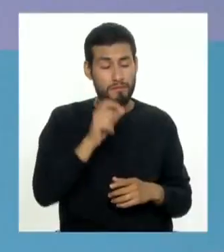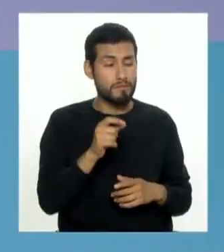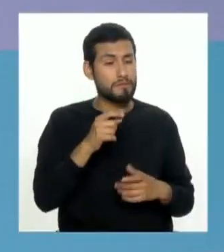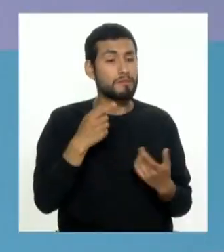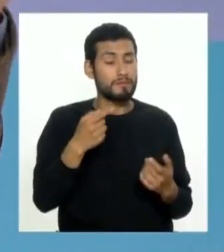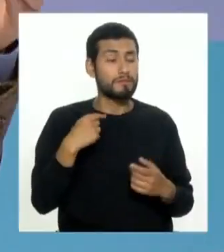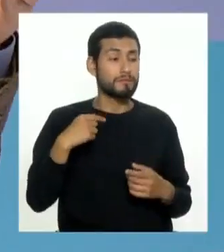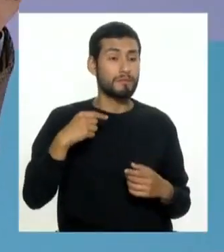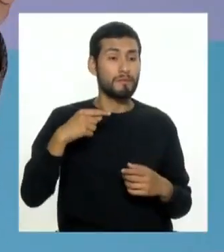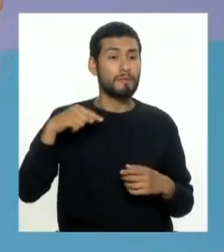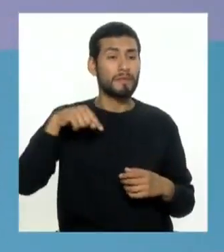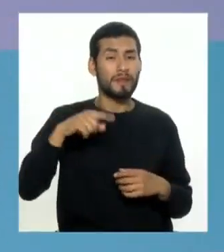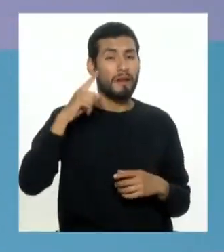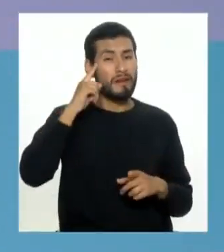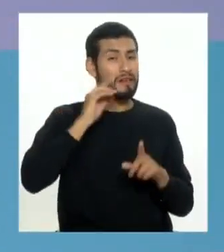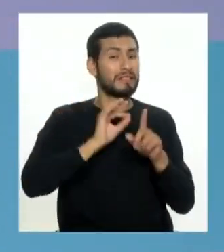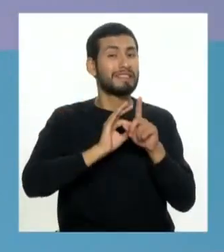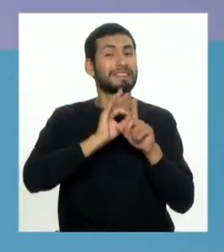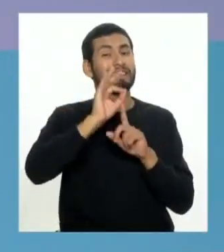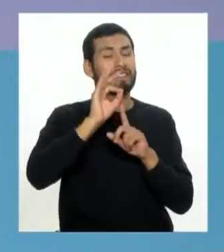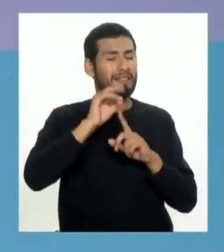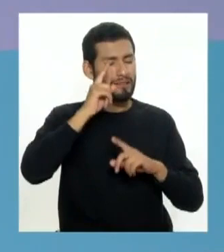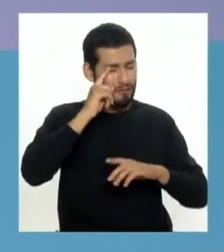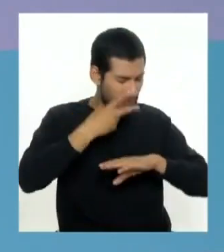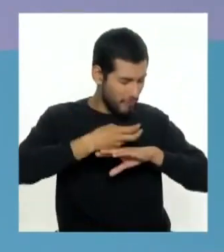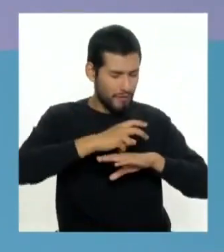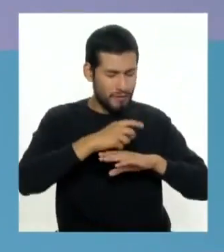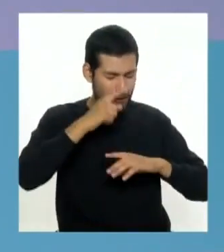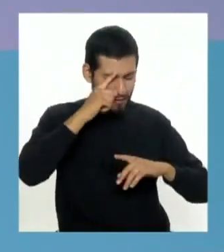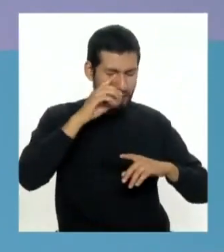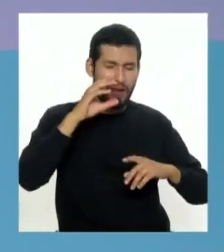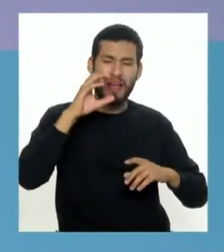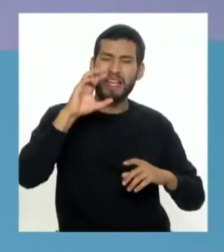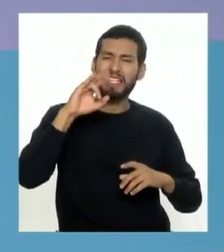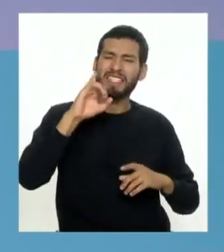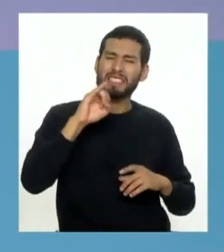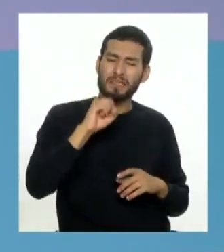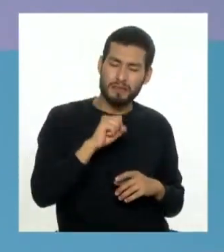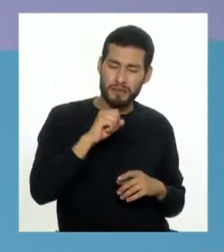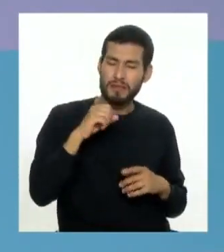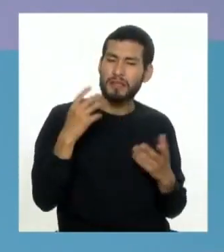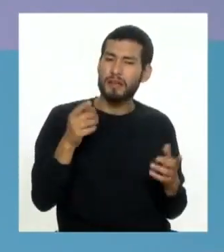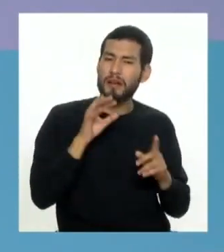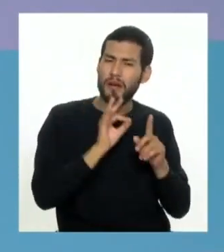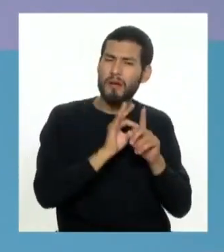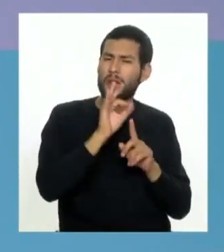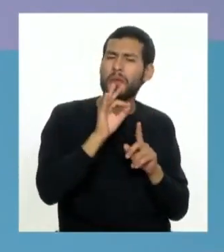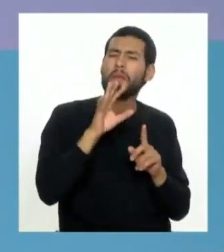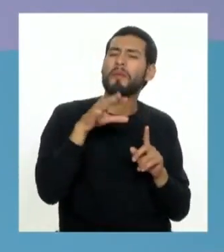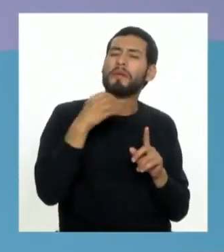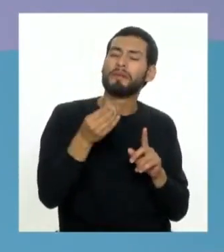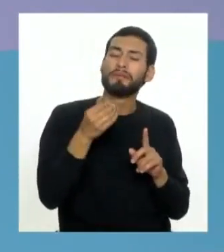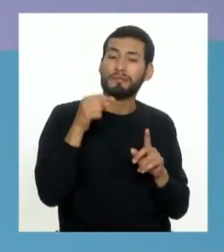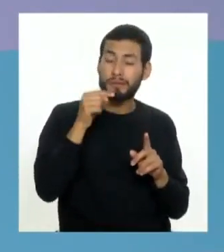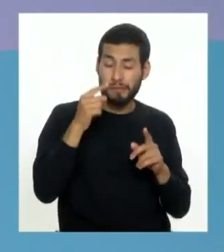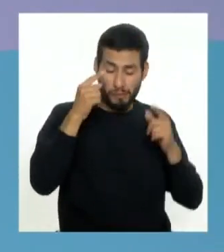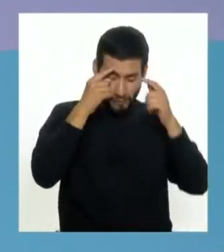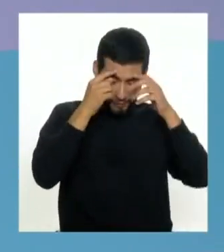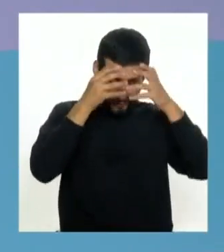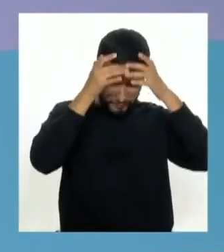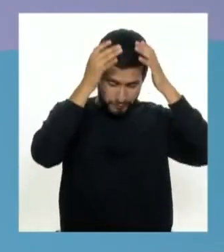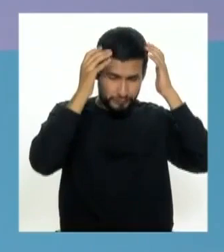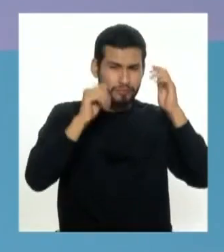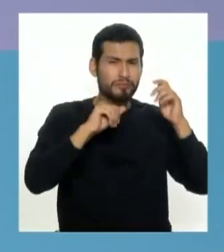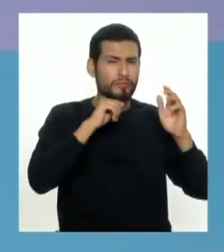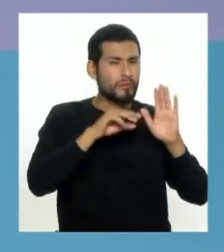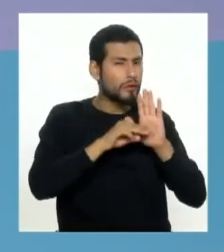tiene convulsiones febriles, ¿no? Las crisis epilépticas febriles. Ese niño está presentando las crisis epilépticas debido a que el desarrollo cerebral todavía está